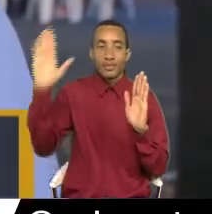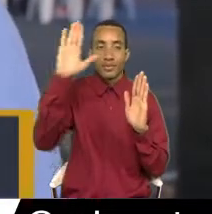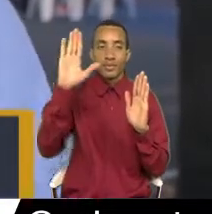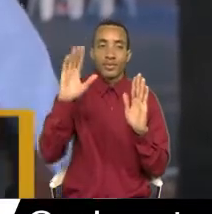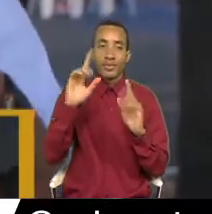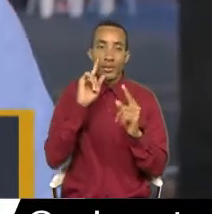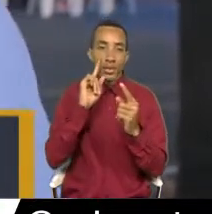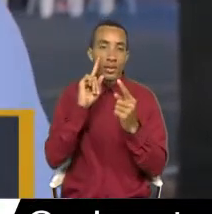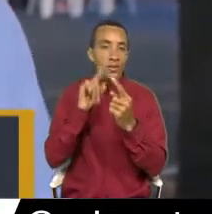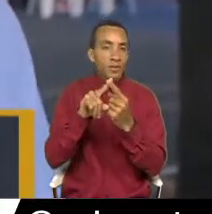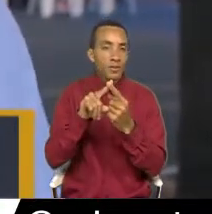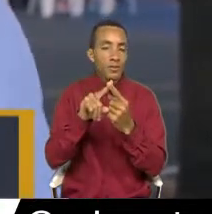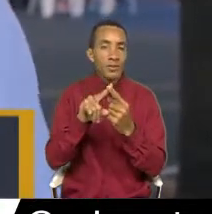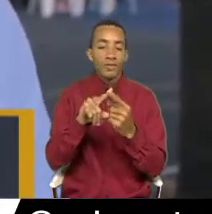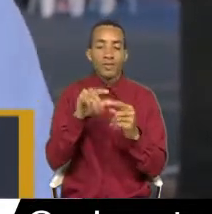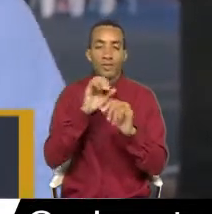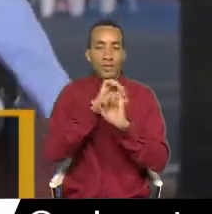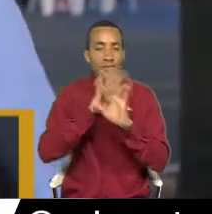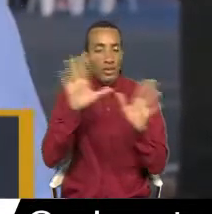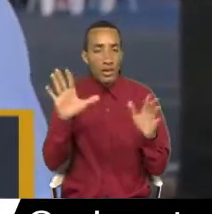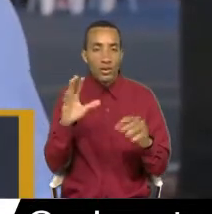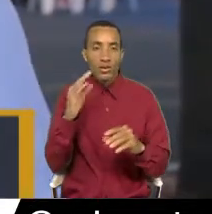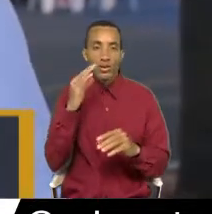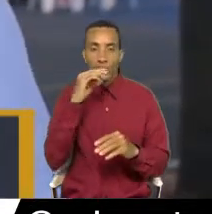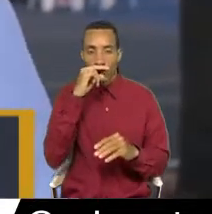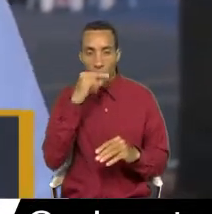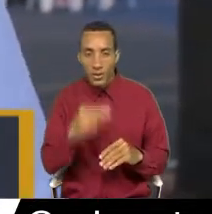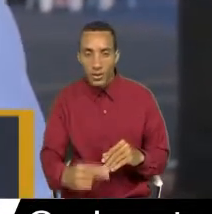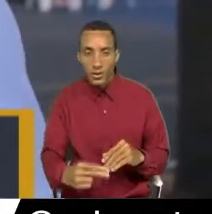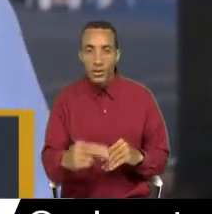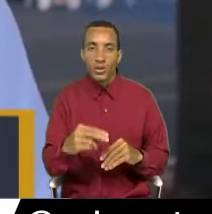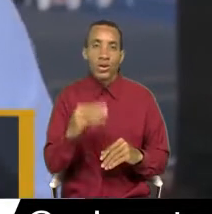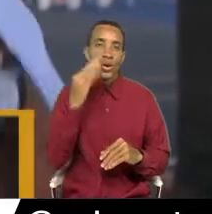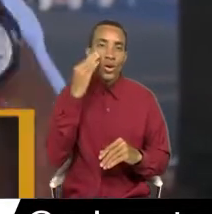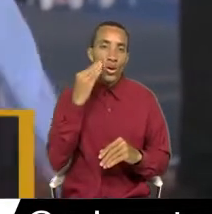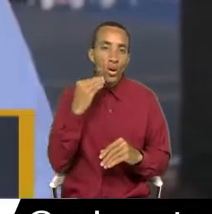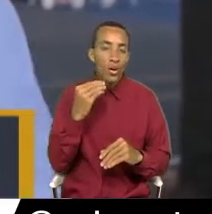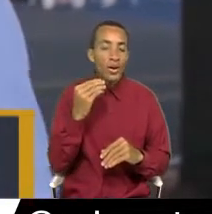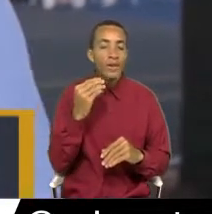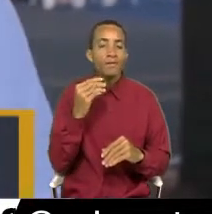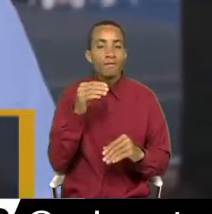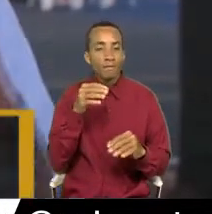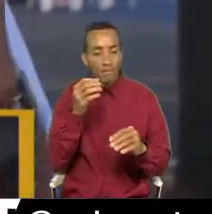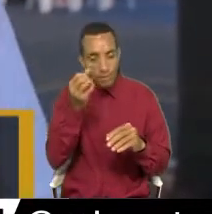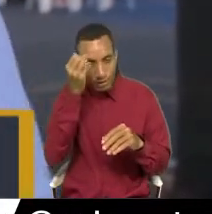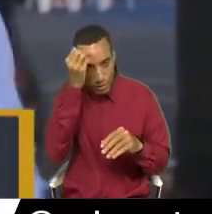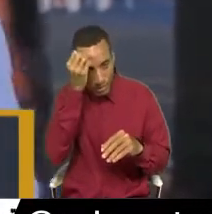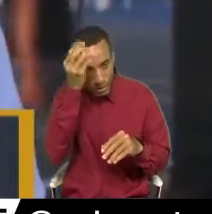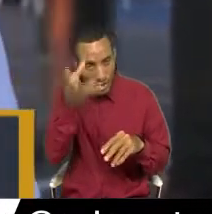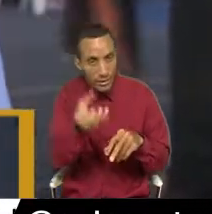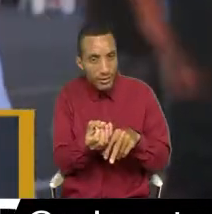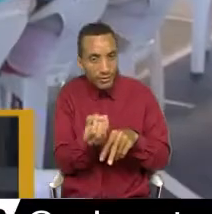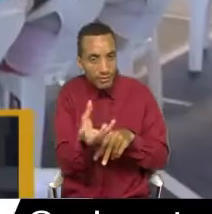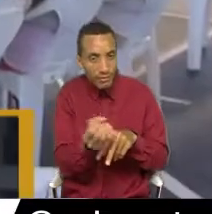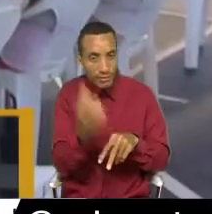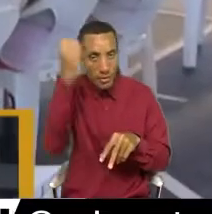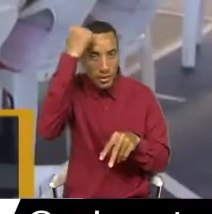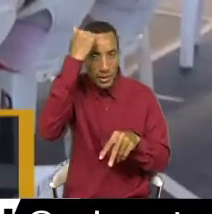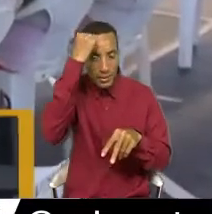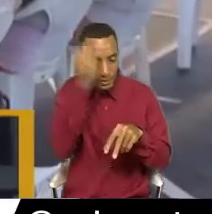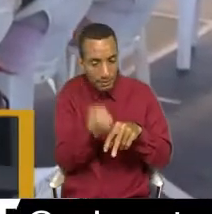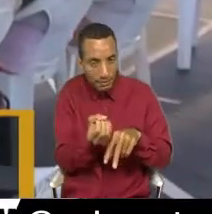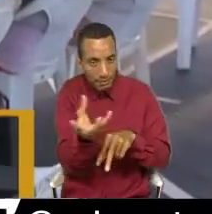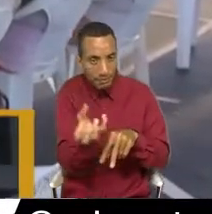propósito claro de que nuestros niños y nuestros jóvenes entiendan que necesitamos tener esa pedagogía de paz para poder construir nuestra sociedad. Luis